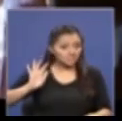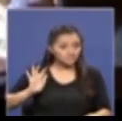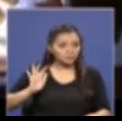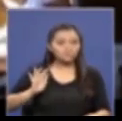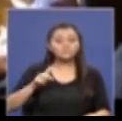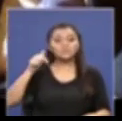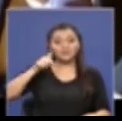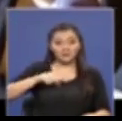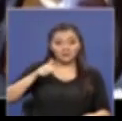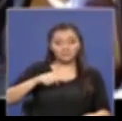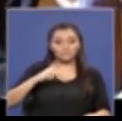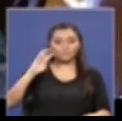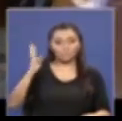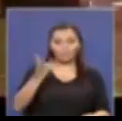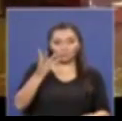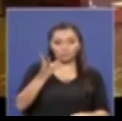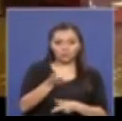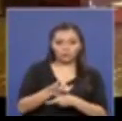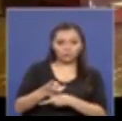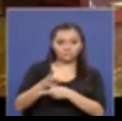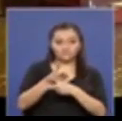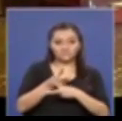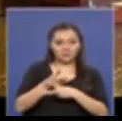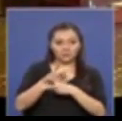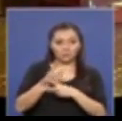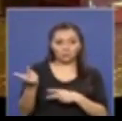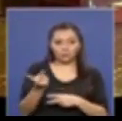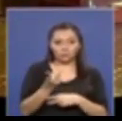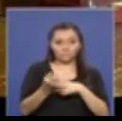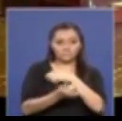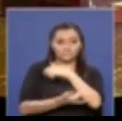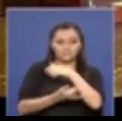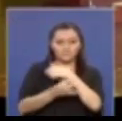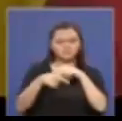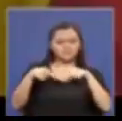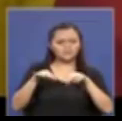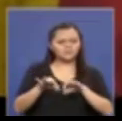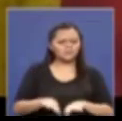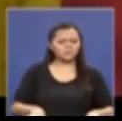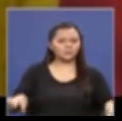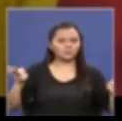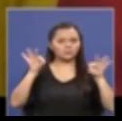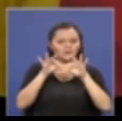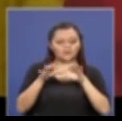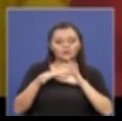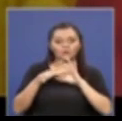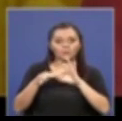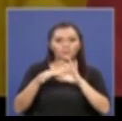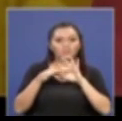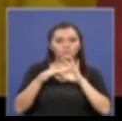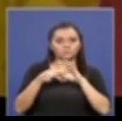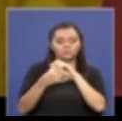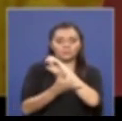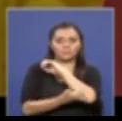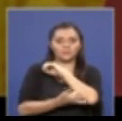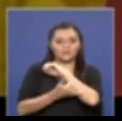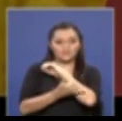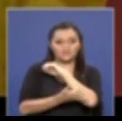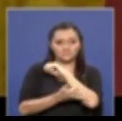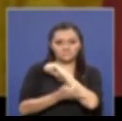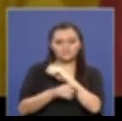como esta, Cuarto Consejo Interministerial Binacional, son instrumentos diplomáticos de cooperación entre nuestros países